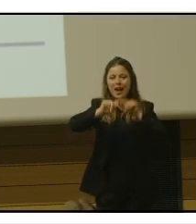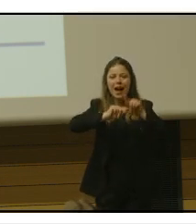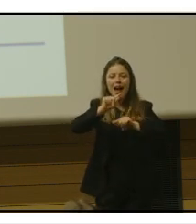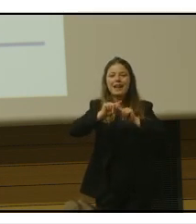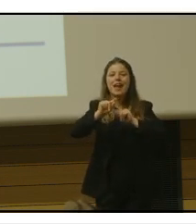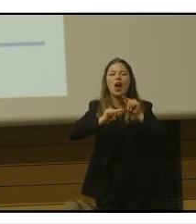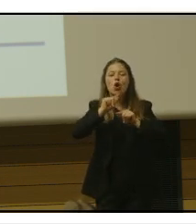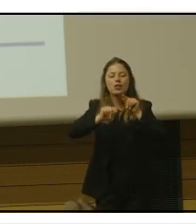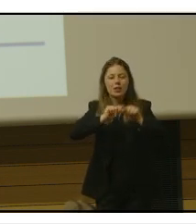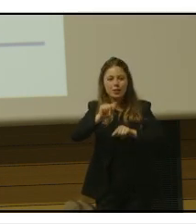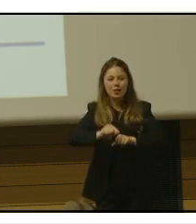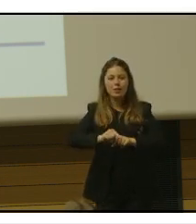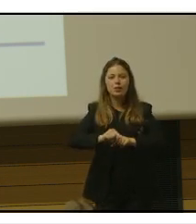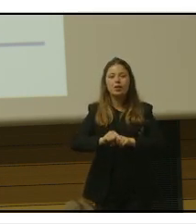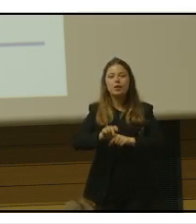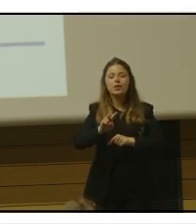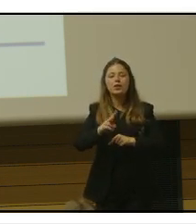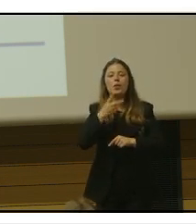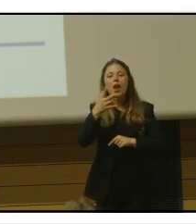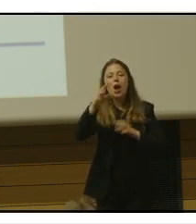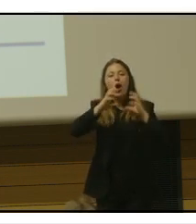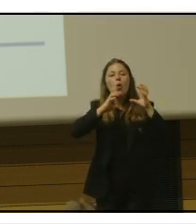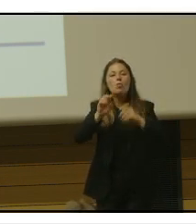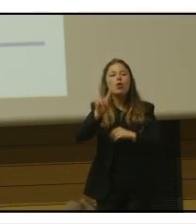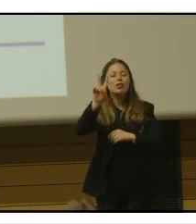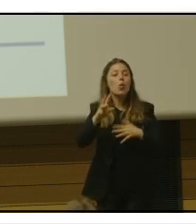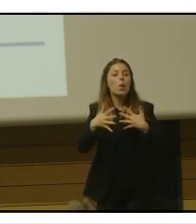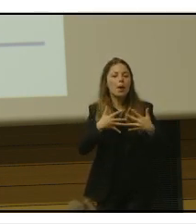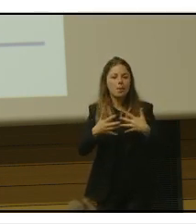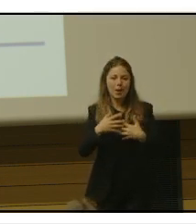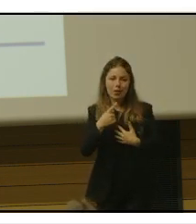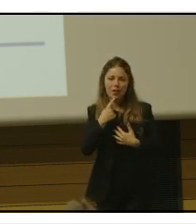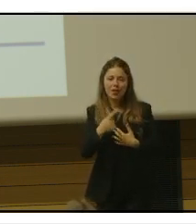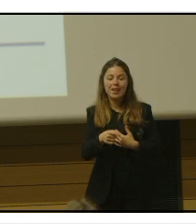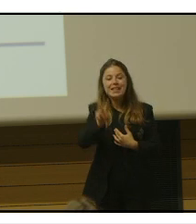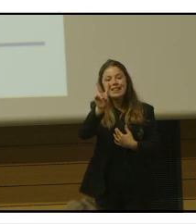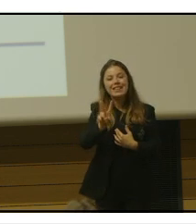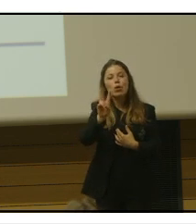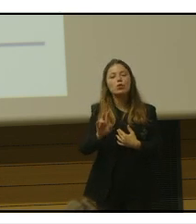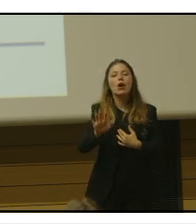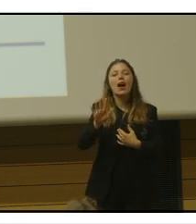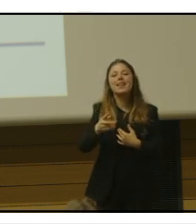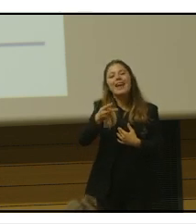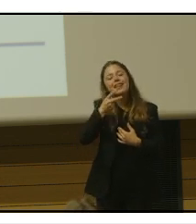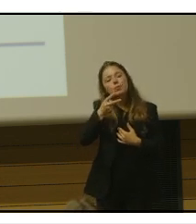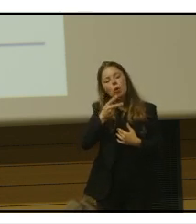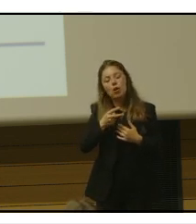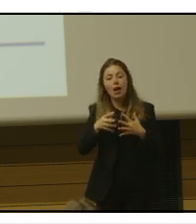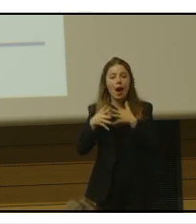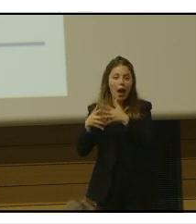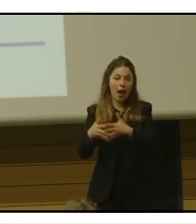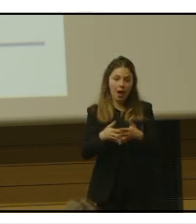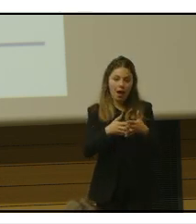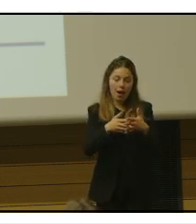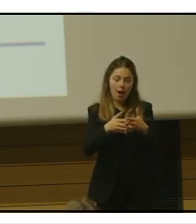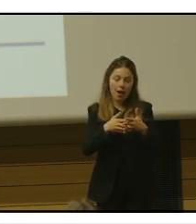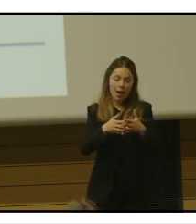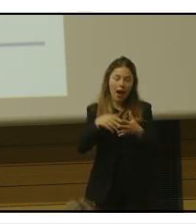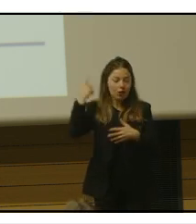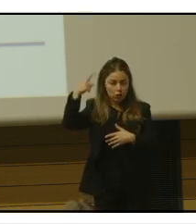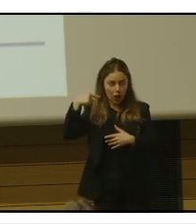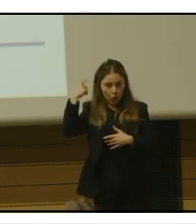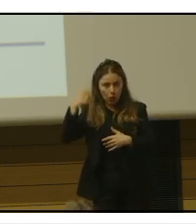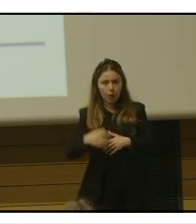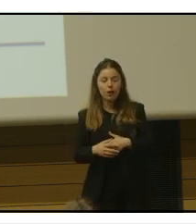humo de tabaco, humo de segunda mano, que es esa traducción literal del second hand smoke americano, anglosajón. Bueno, pues